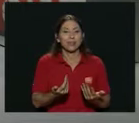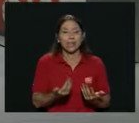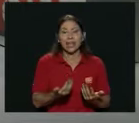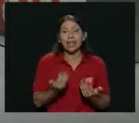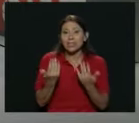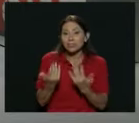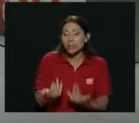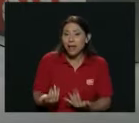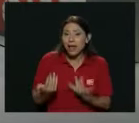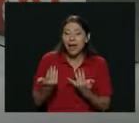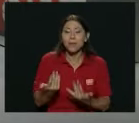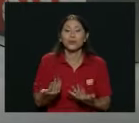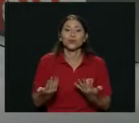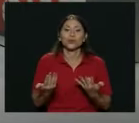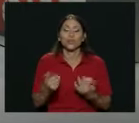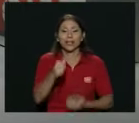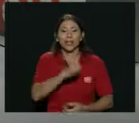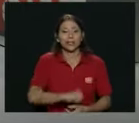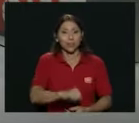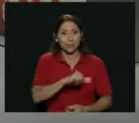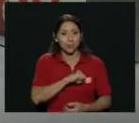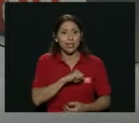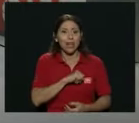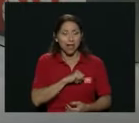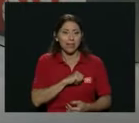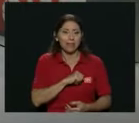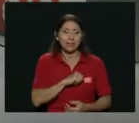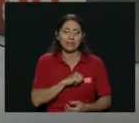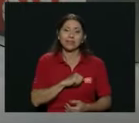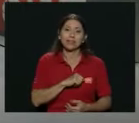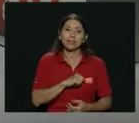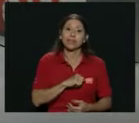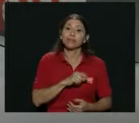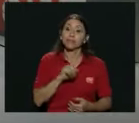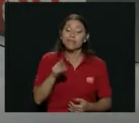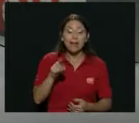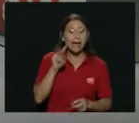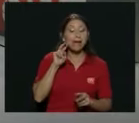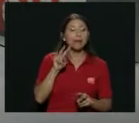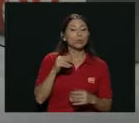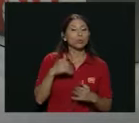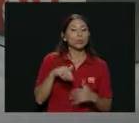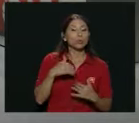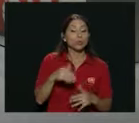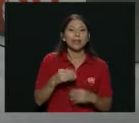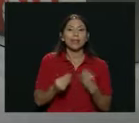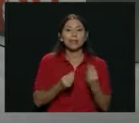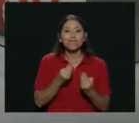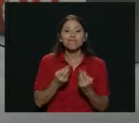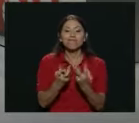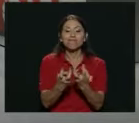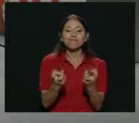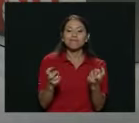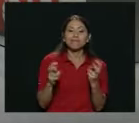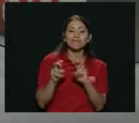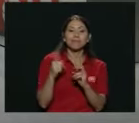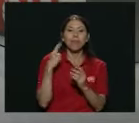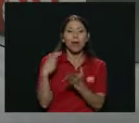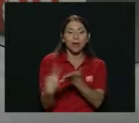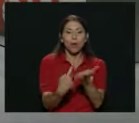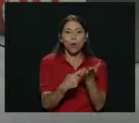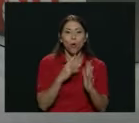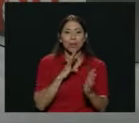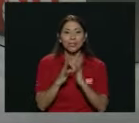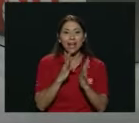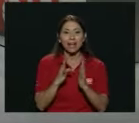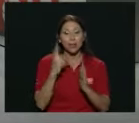tema recientemente. Esperamos pues que las autoridades que correspondan pues pongan las barbas en remojo y se sienten a conversar, porque